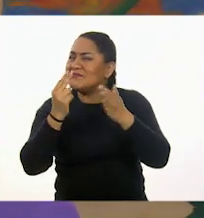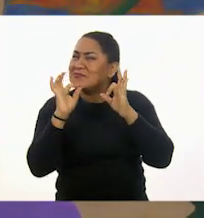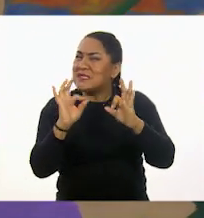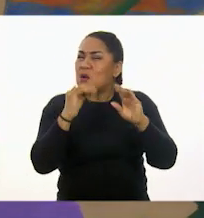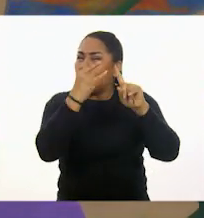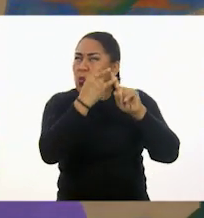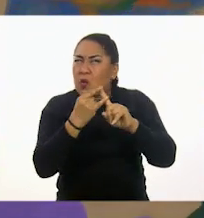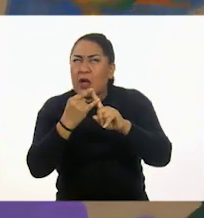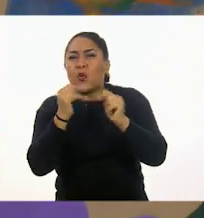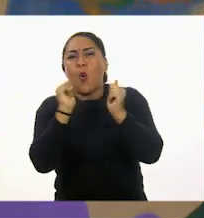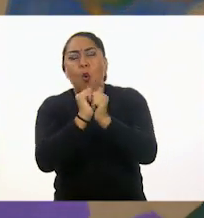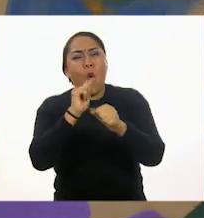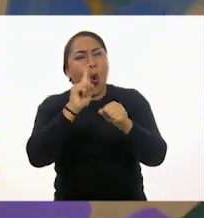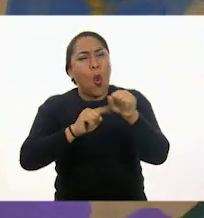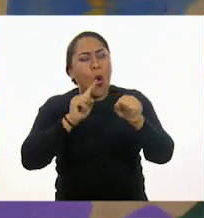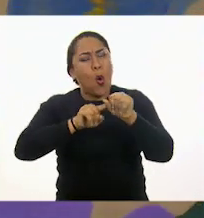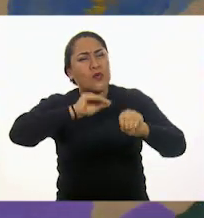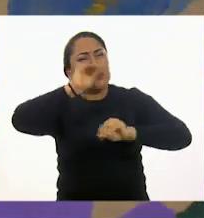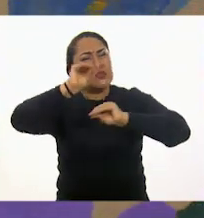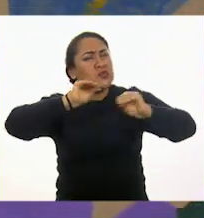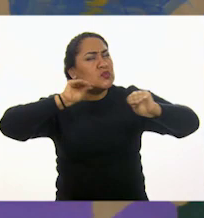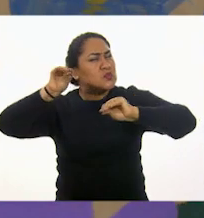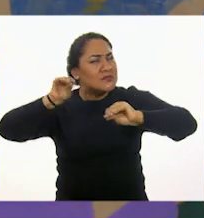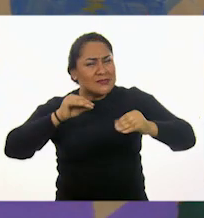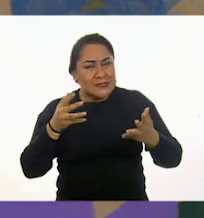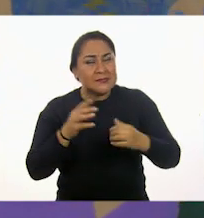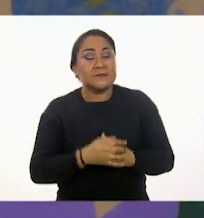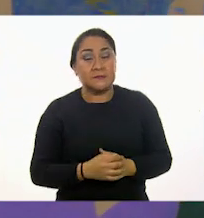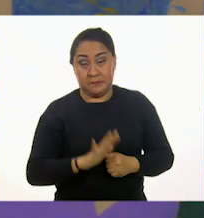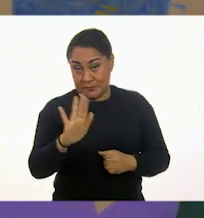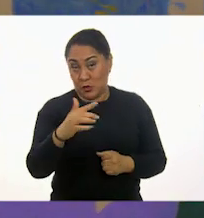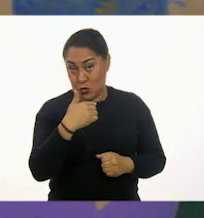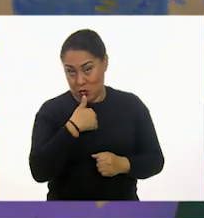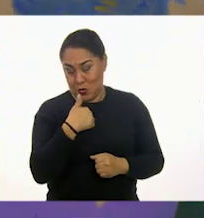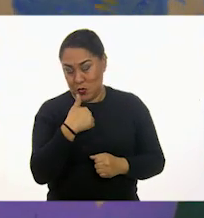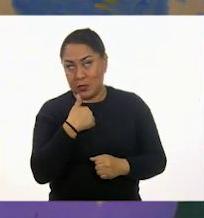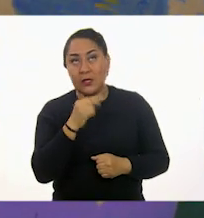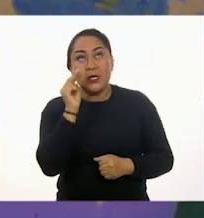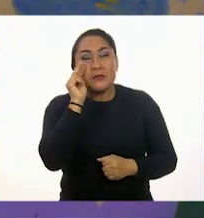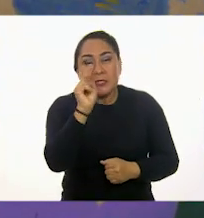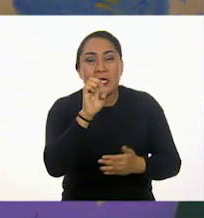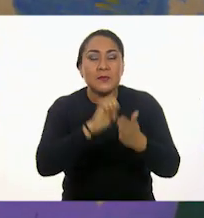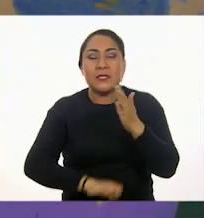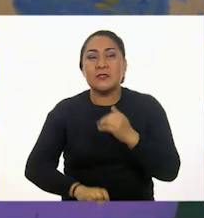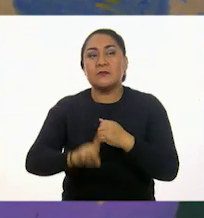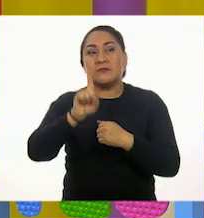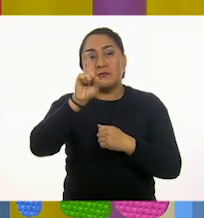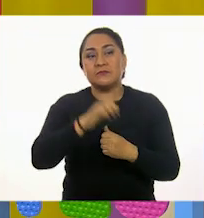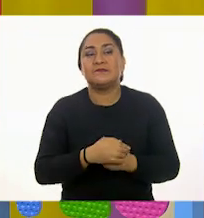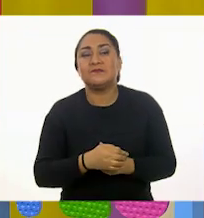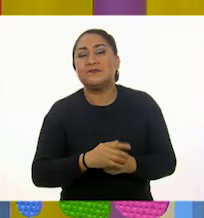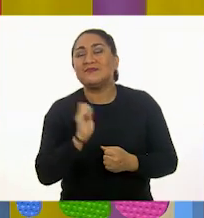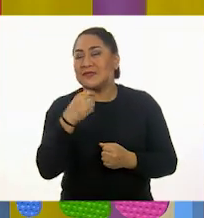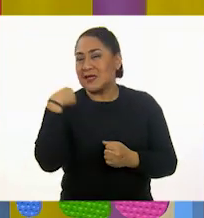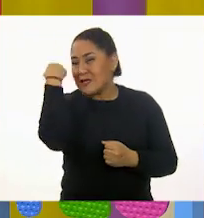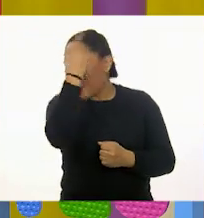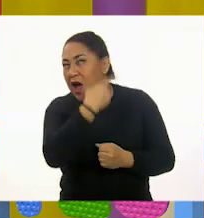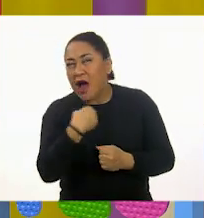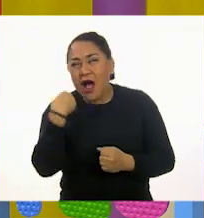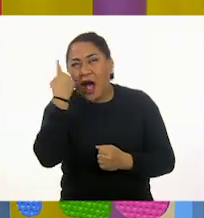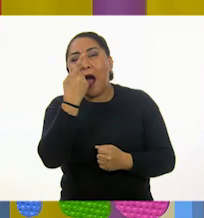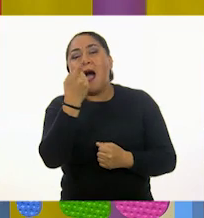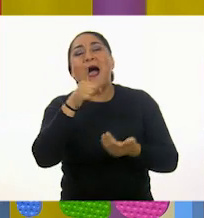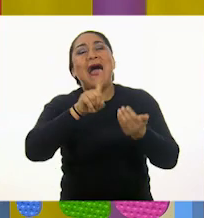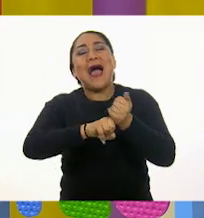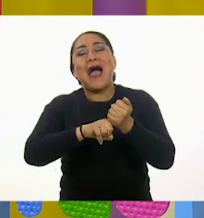color. Exacto. Hay muchos Mucho colores color. planos. Yo aquí veo exactamente, por ejemplo, allá arriba veo la cara de el teatro.